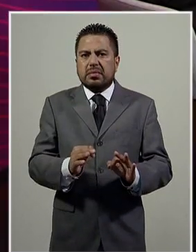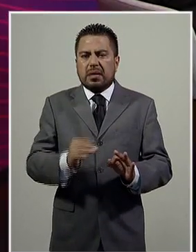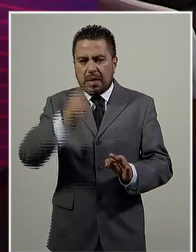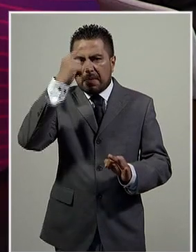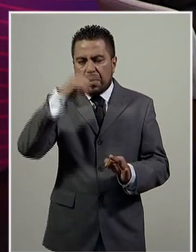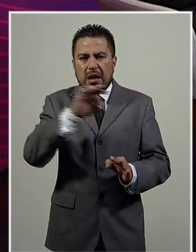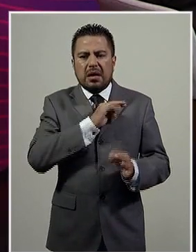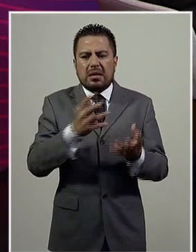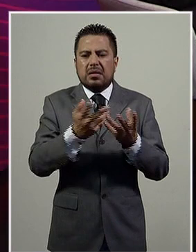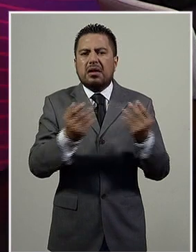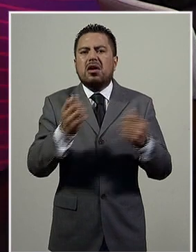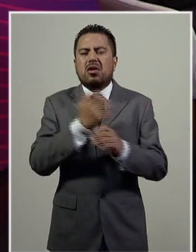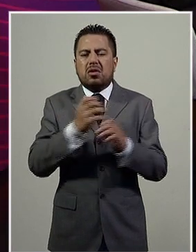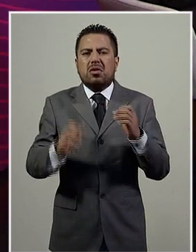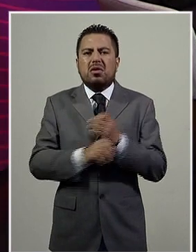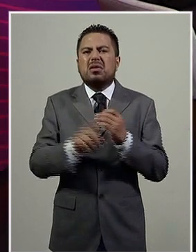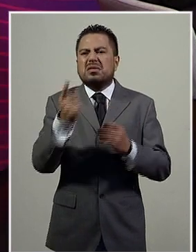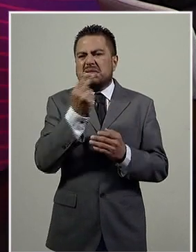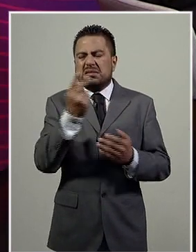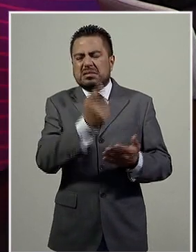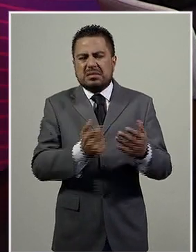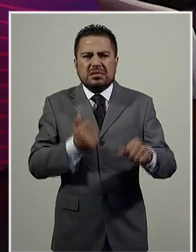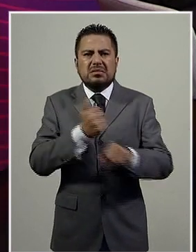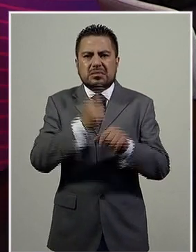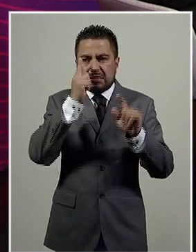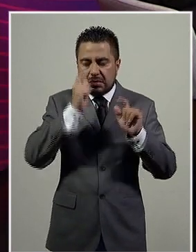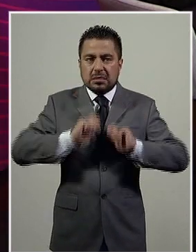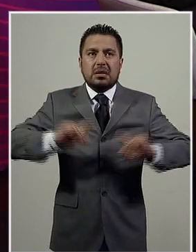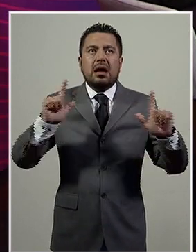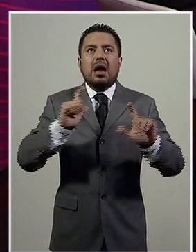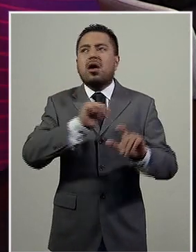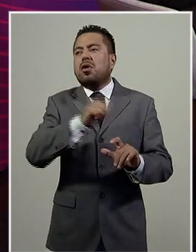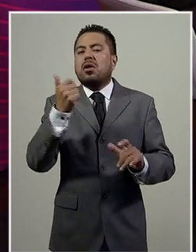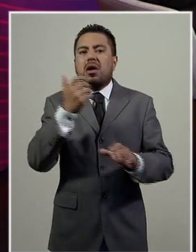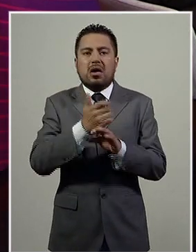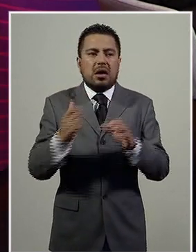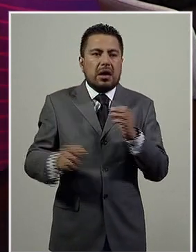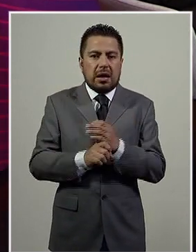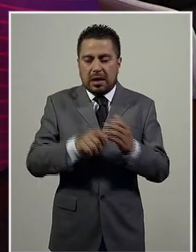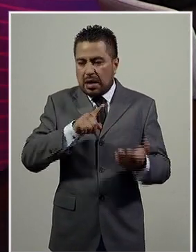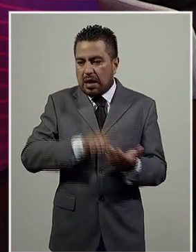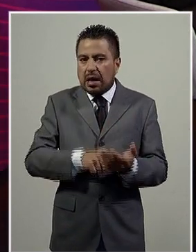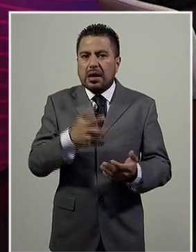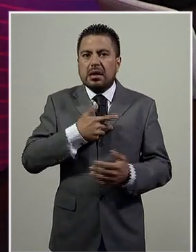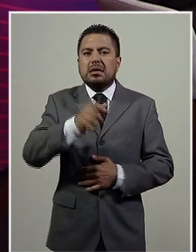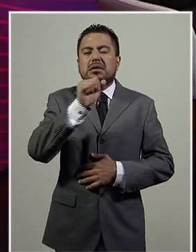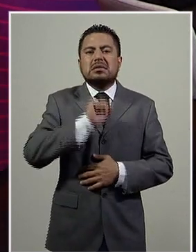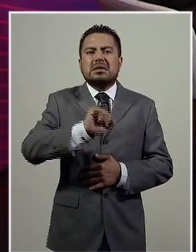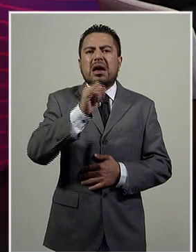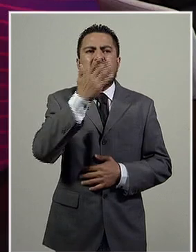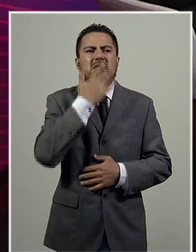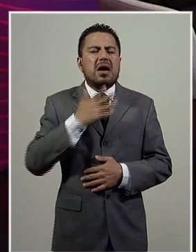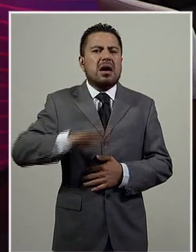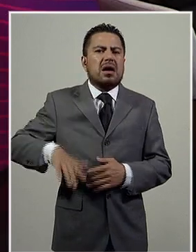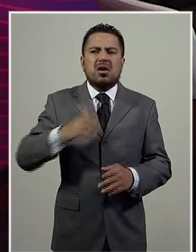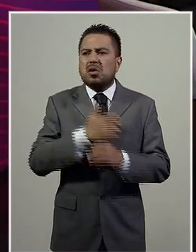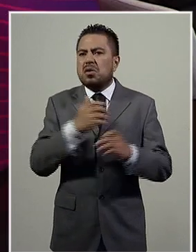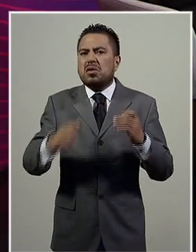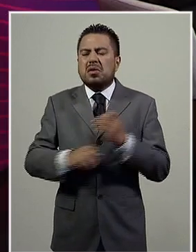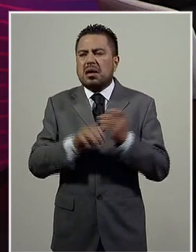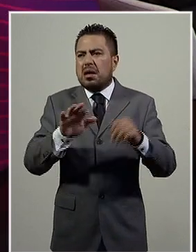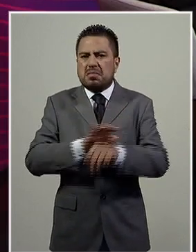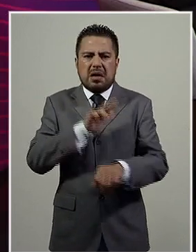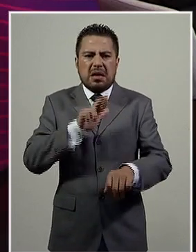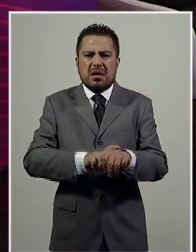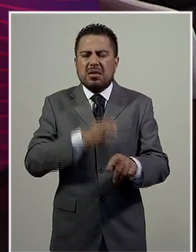Para deshacerse de eso, tener la disposición de abrir los ojos, ver que hay otras realidades, que sin siquiera ir a cosas muy